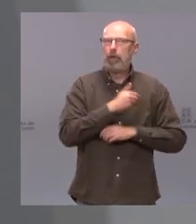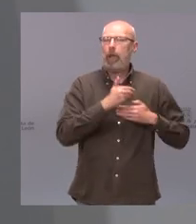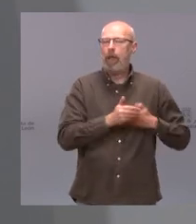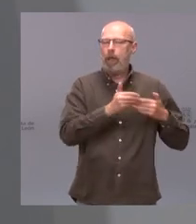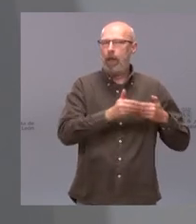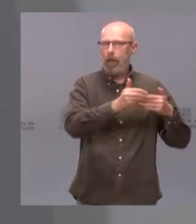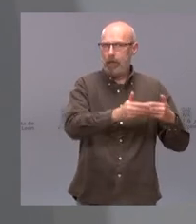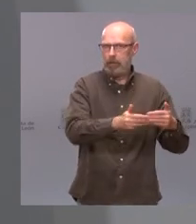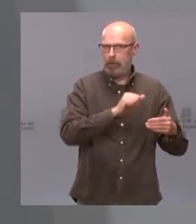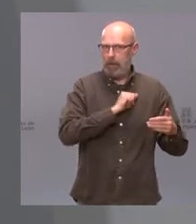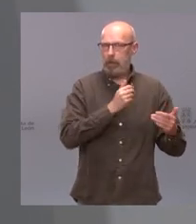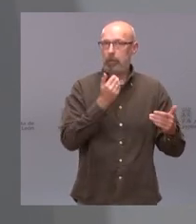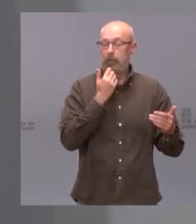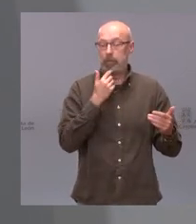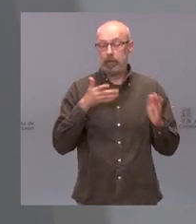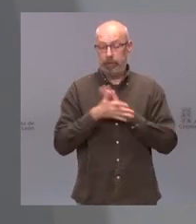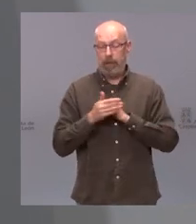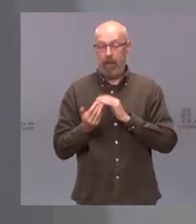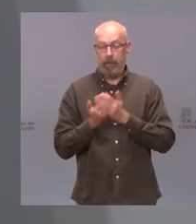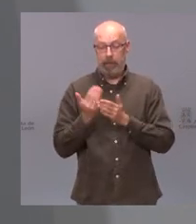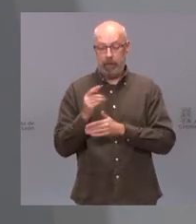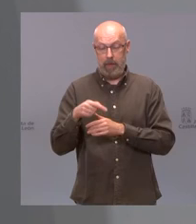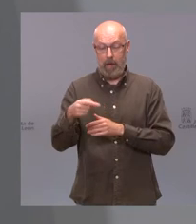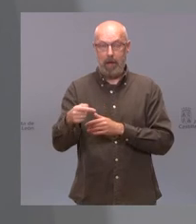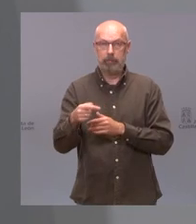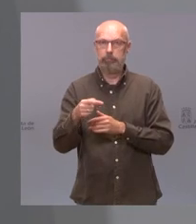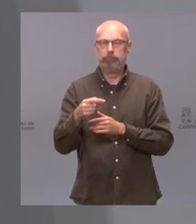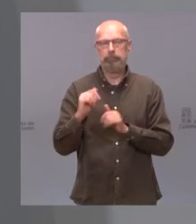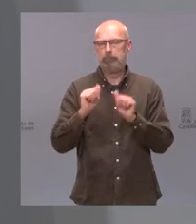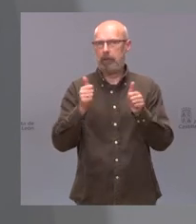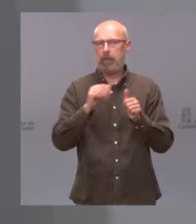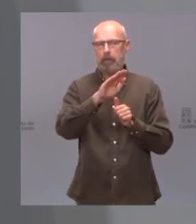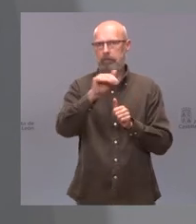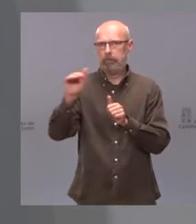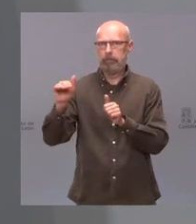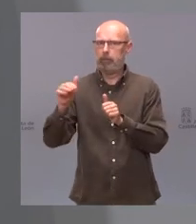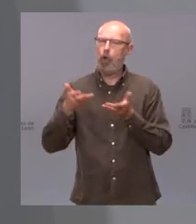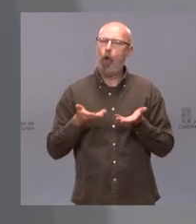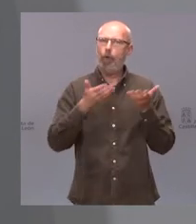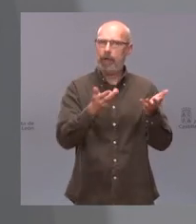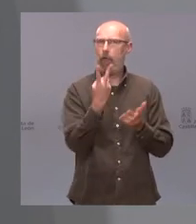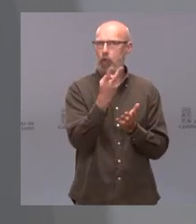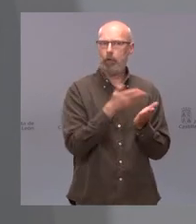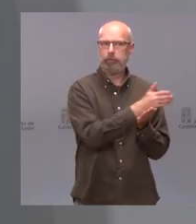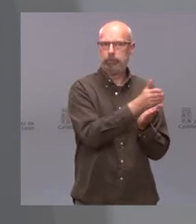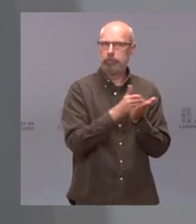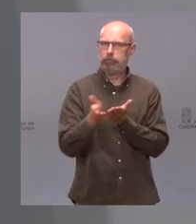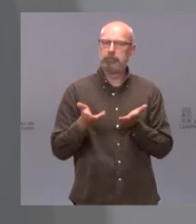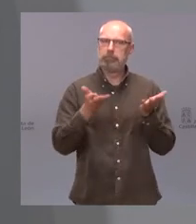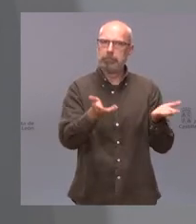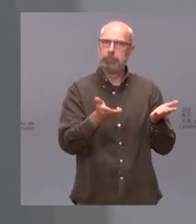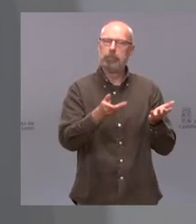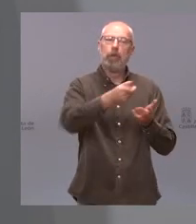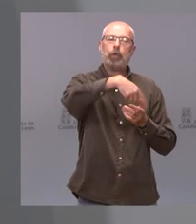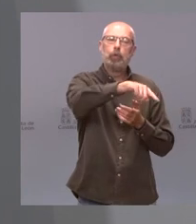próximas días se hará un llamamiento y se le ofrecerán las dos opciones y tendrá que